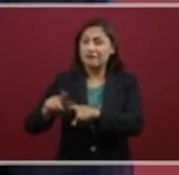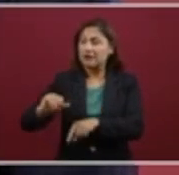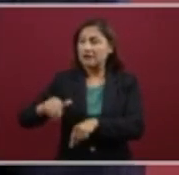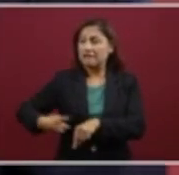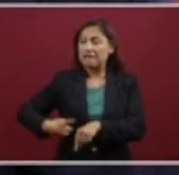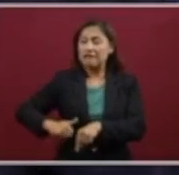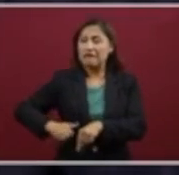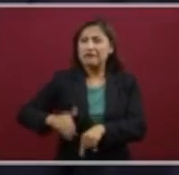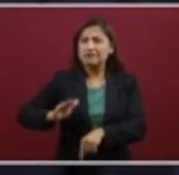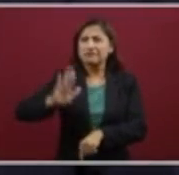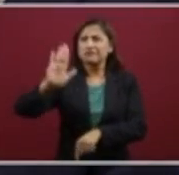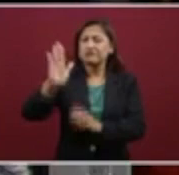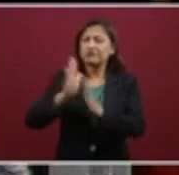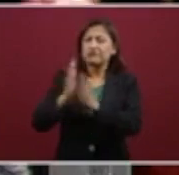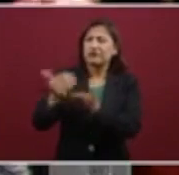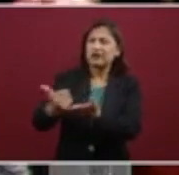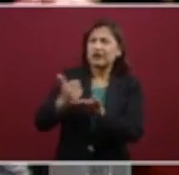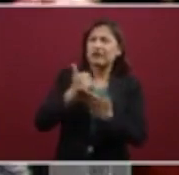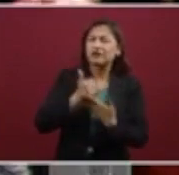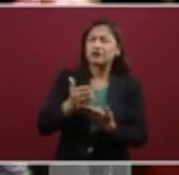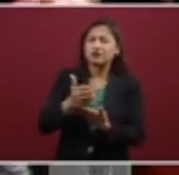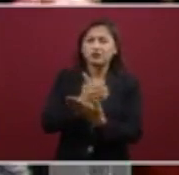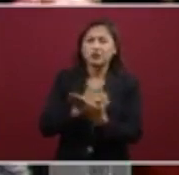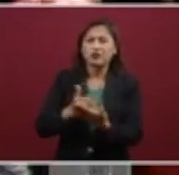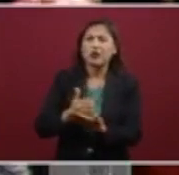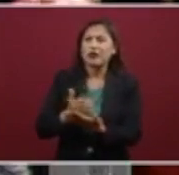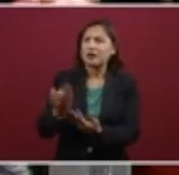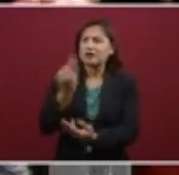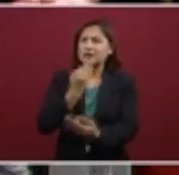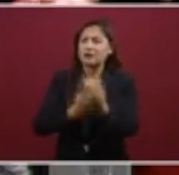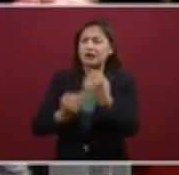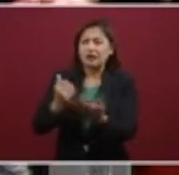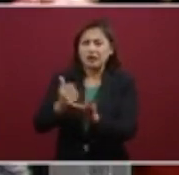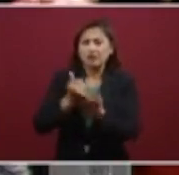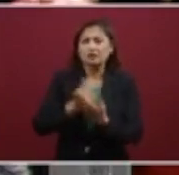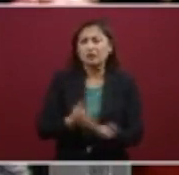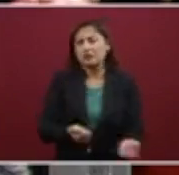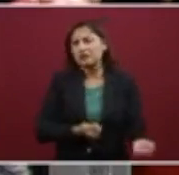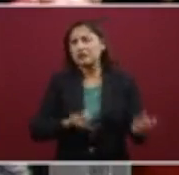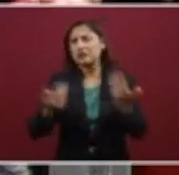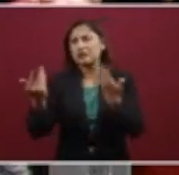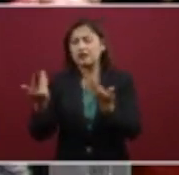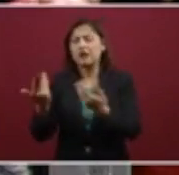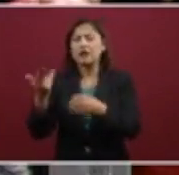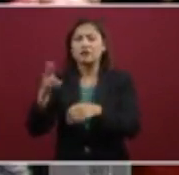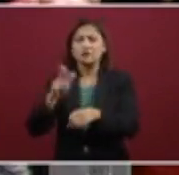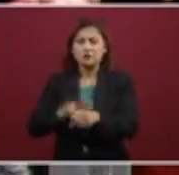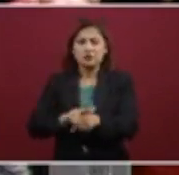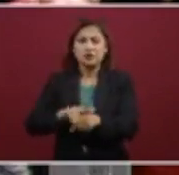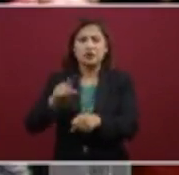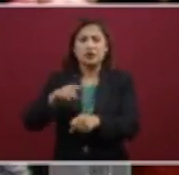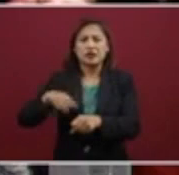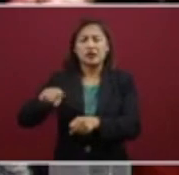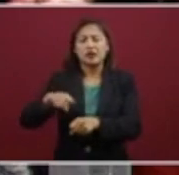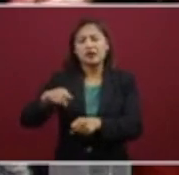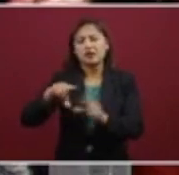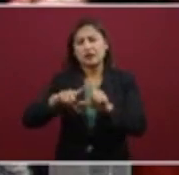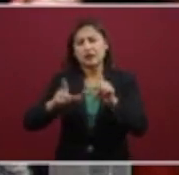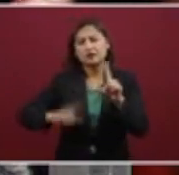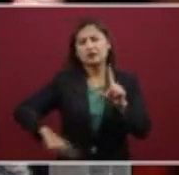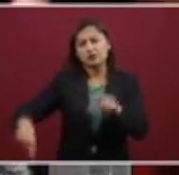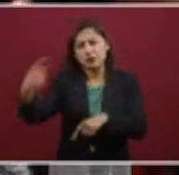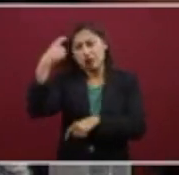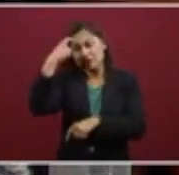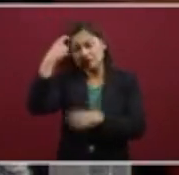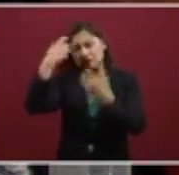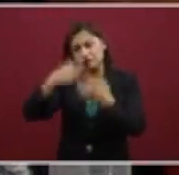atención adecuada. Están solicitando que se les traslade al Instituto Nacional de Neurología y Neurocirugía aquí en la Ciudad